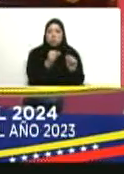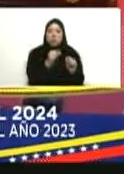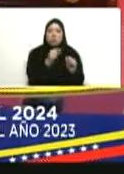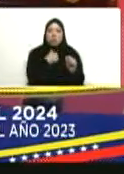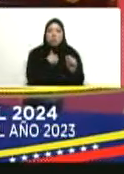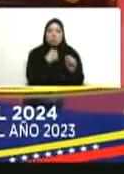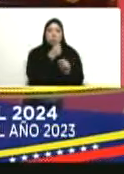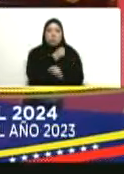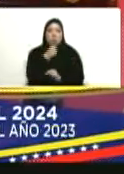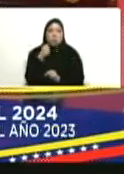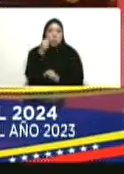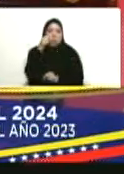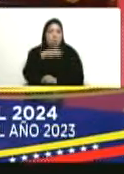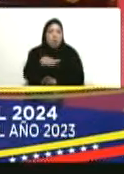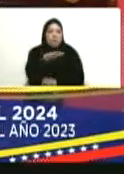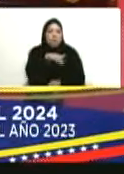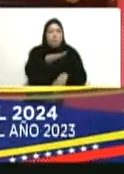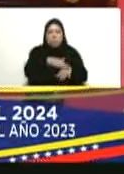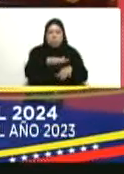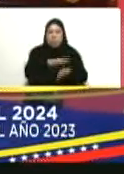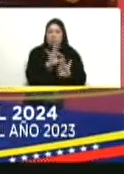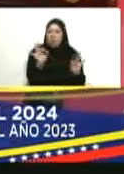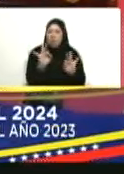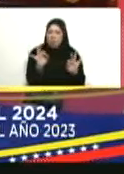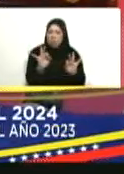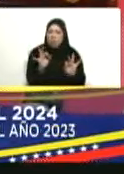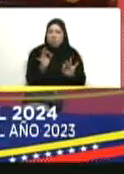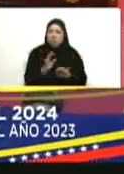Yo solo le digo al pueblo,